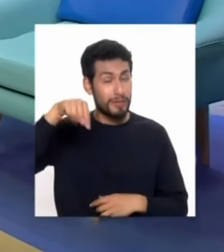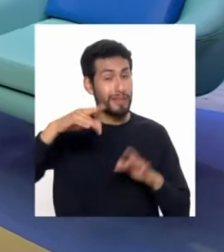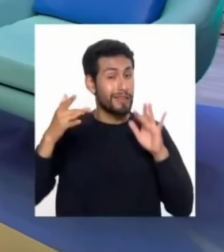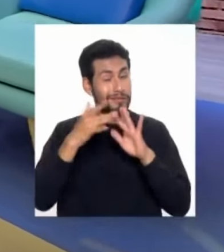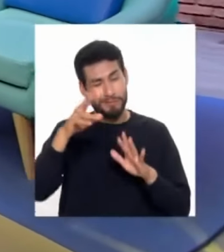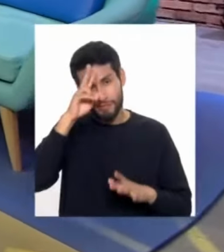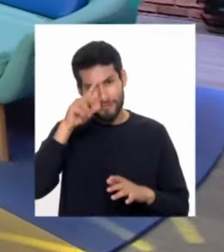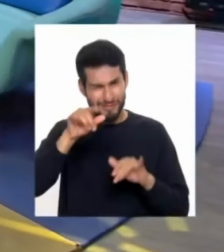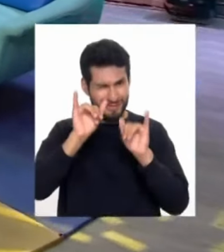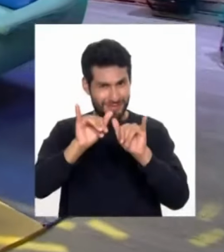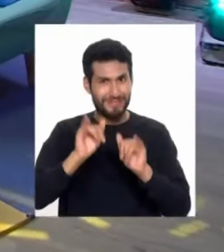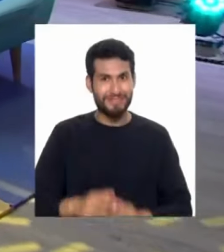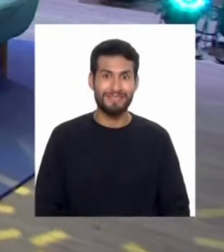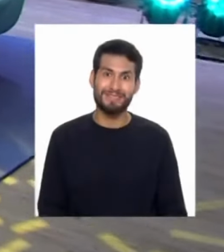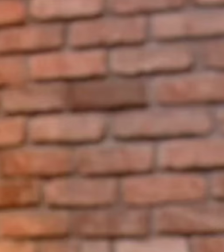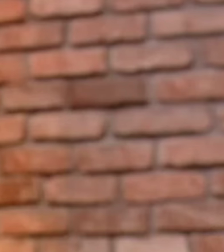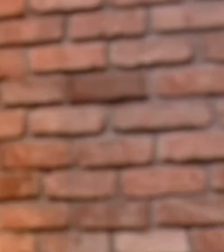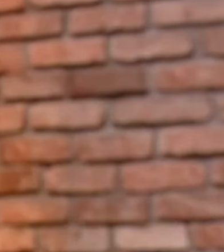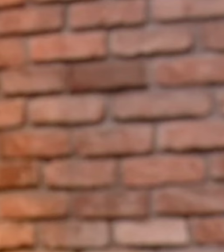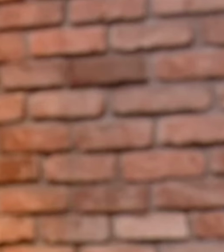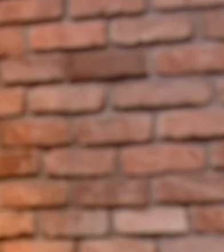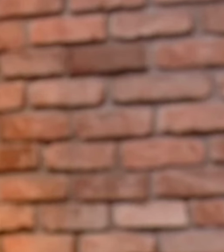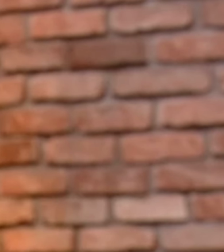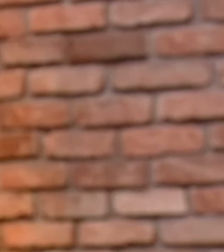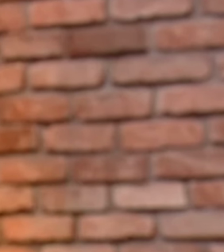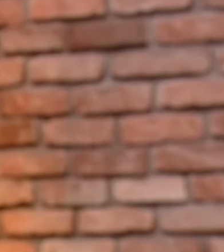es Conecta Perú. Volvemos.